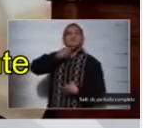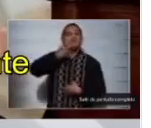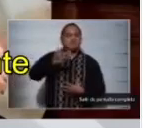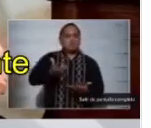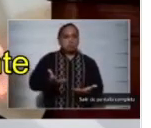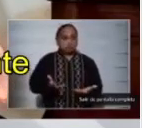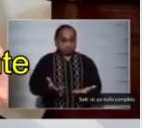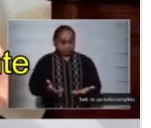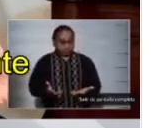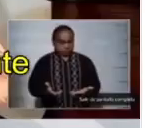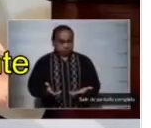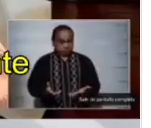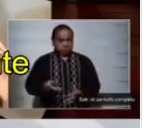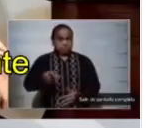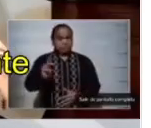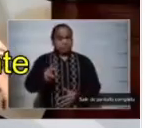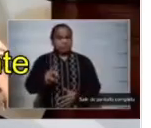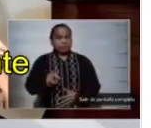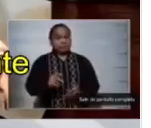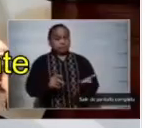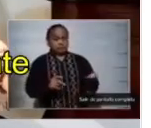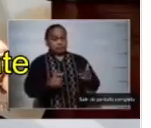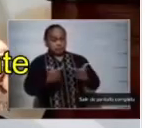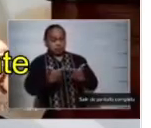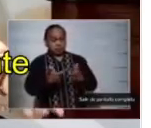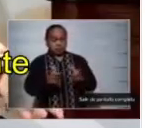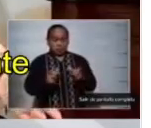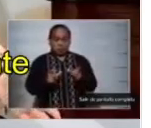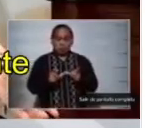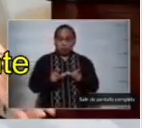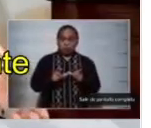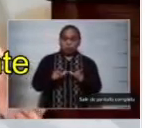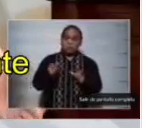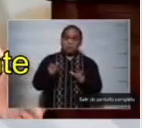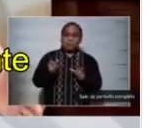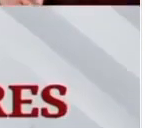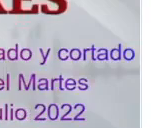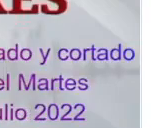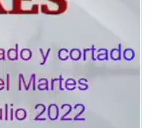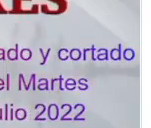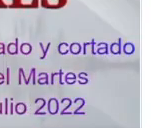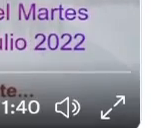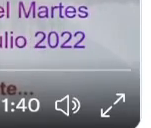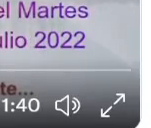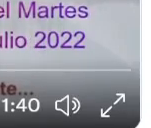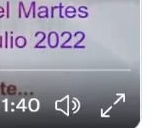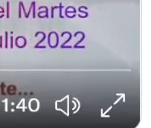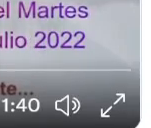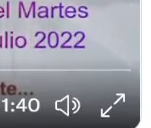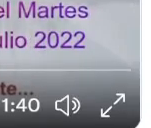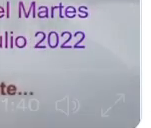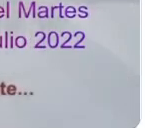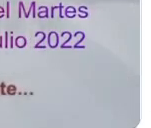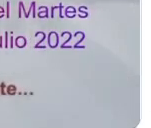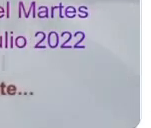que yo logre de veras unificar a todos los partidos políticos en su contra e y lópez obrador